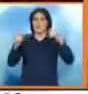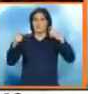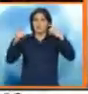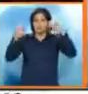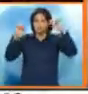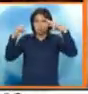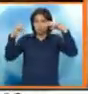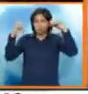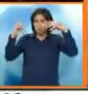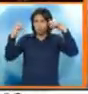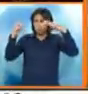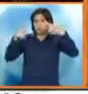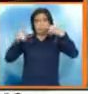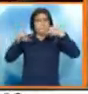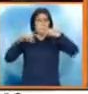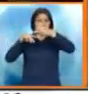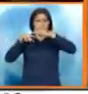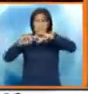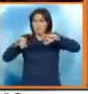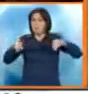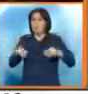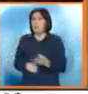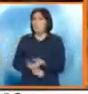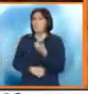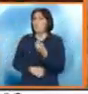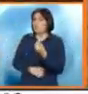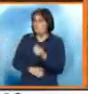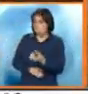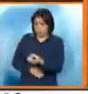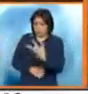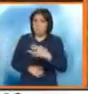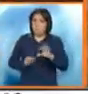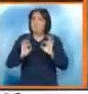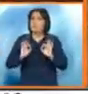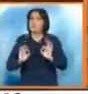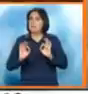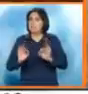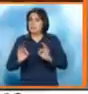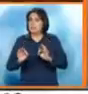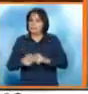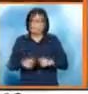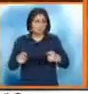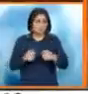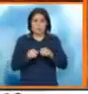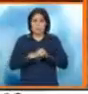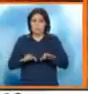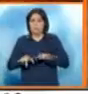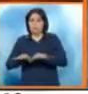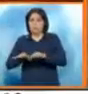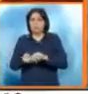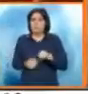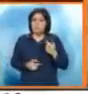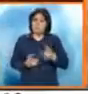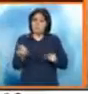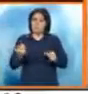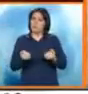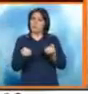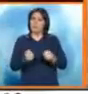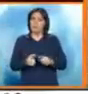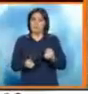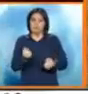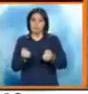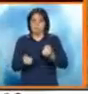en todo lo que es Puerto Nuevo. ¿Por qué? Porque nos dicen que hay un peligro de un cortocircuito. Mientras la maquinaria